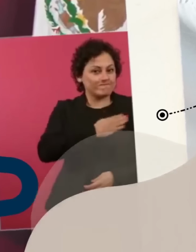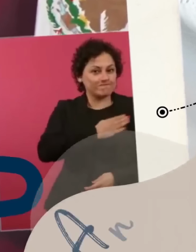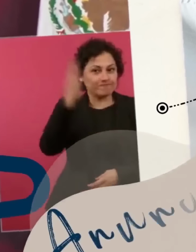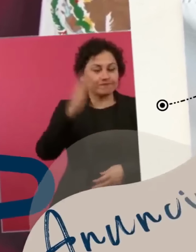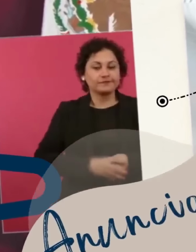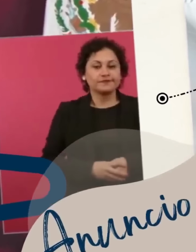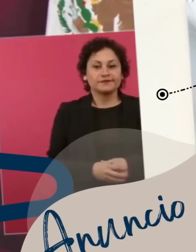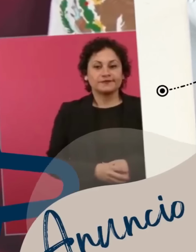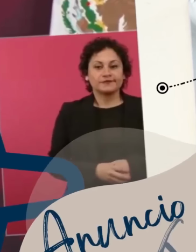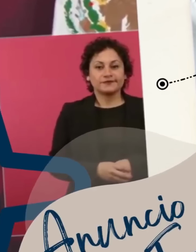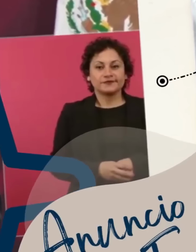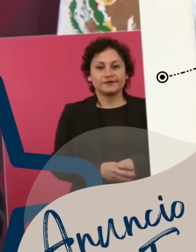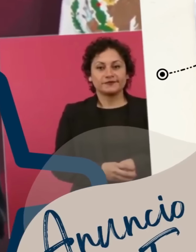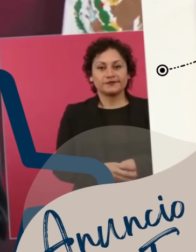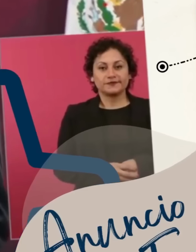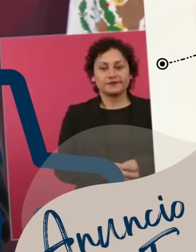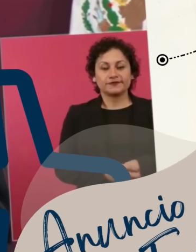Que tiene que ver con